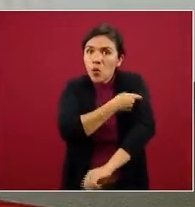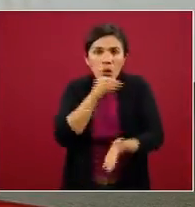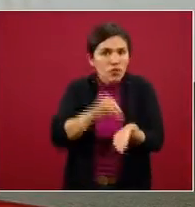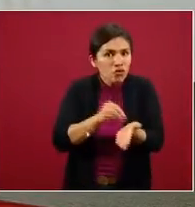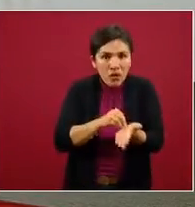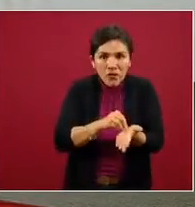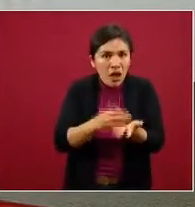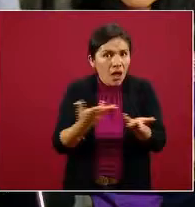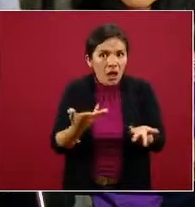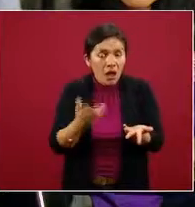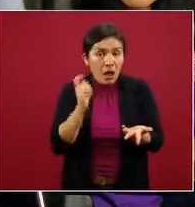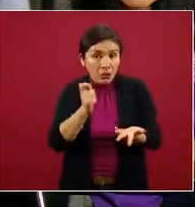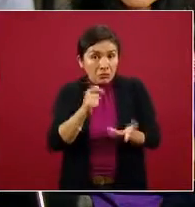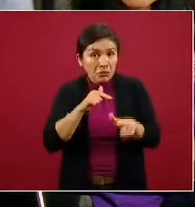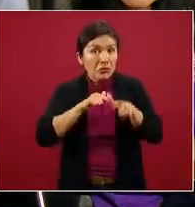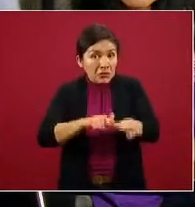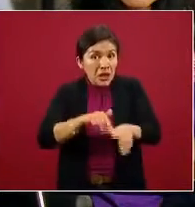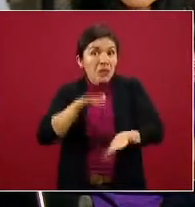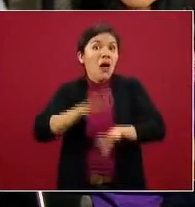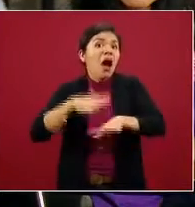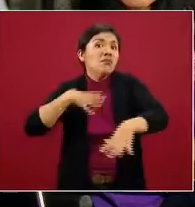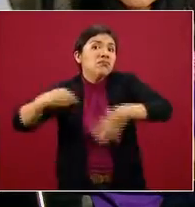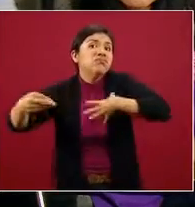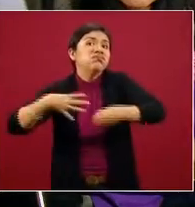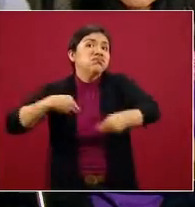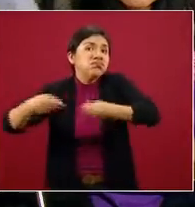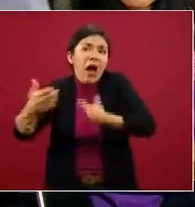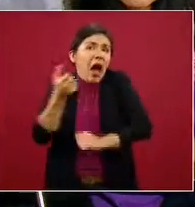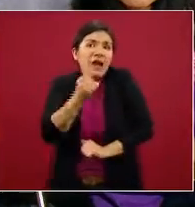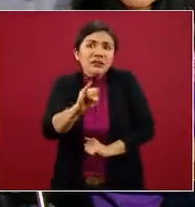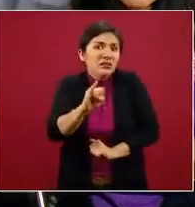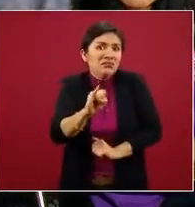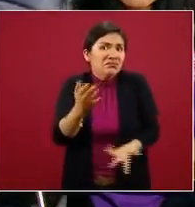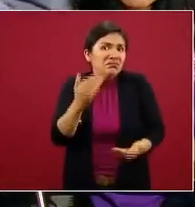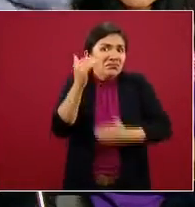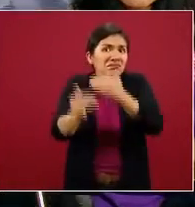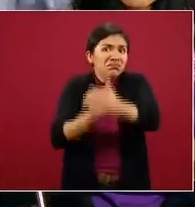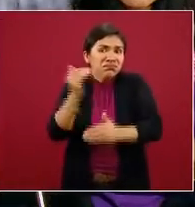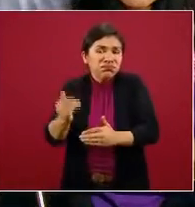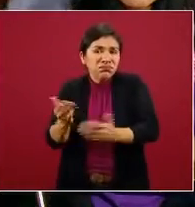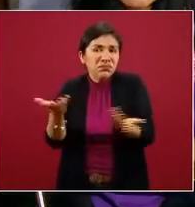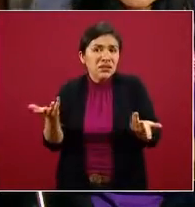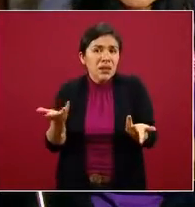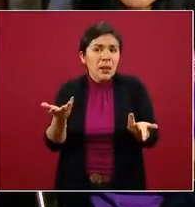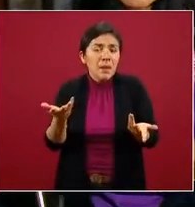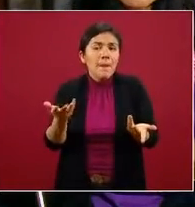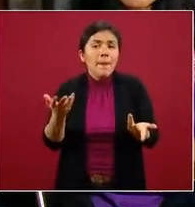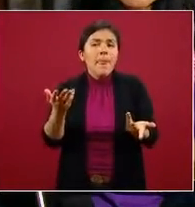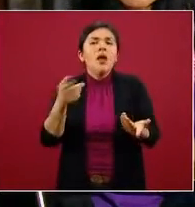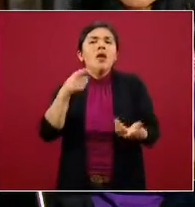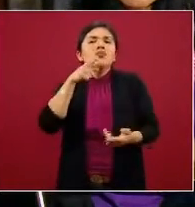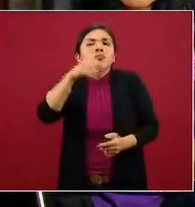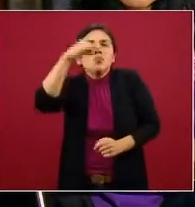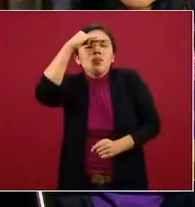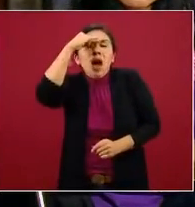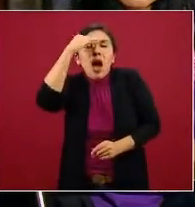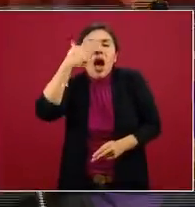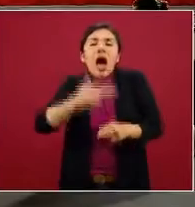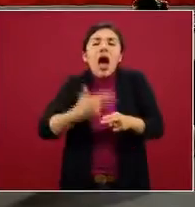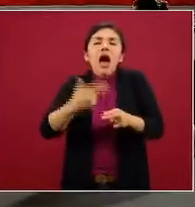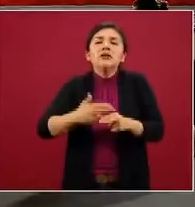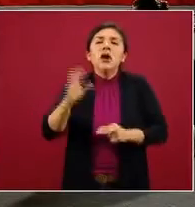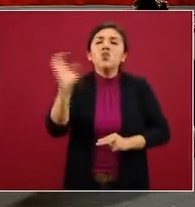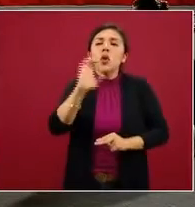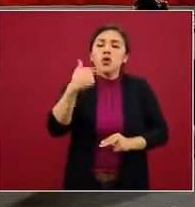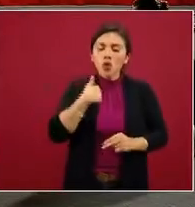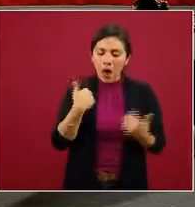pues entonces nos vamos a seguir infectando, no hay otra salida. Entonces, ¿hasta dónde podemos o